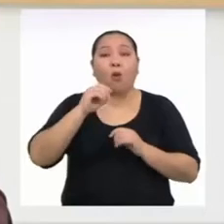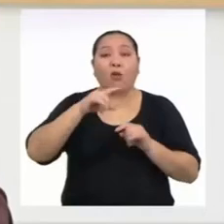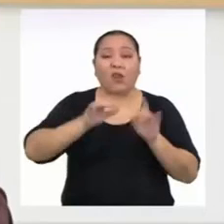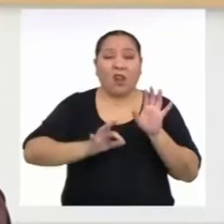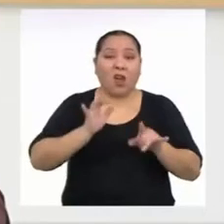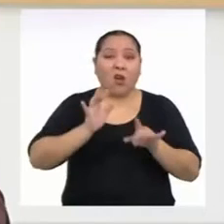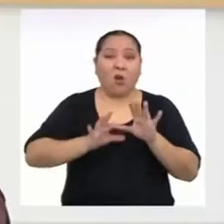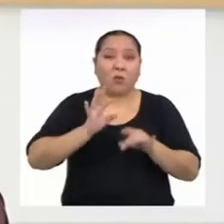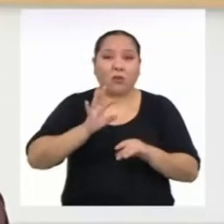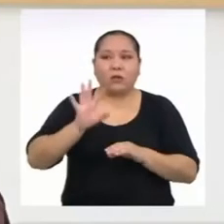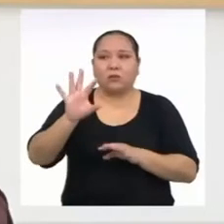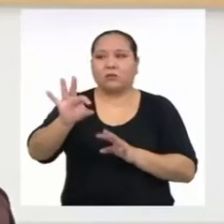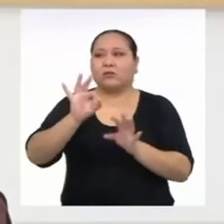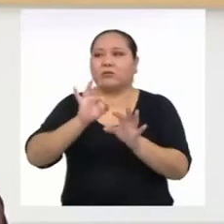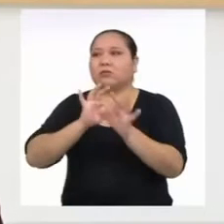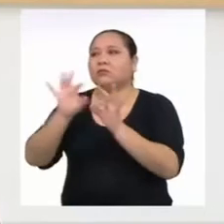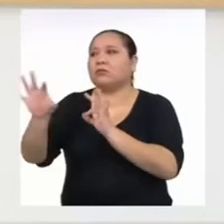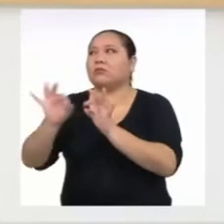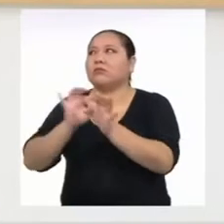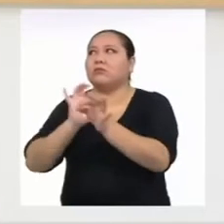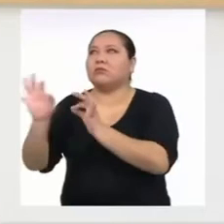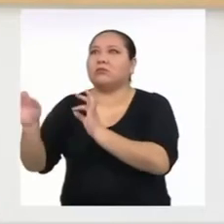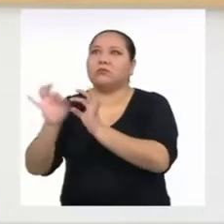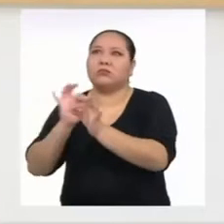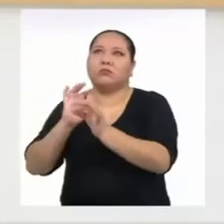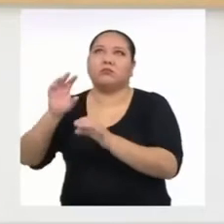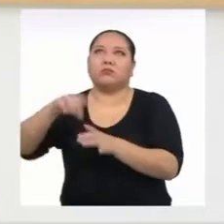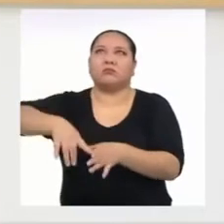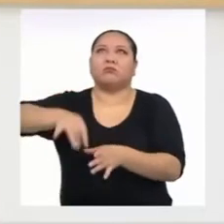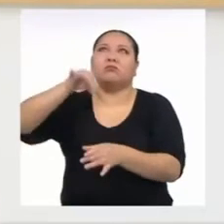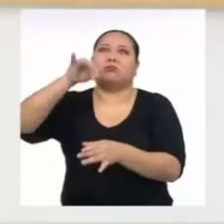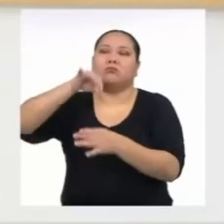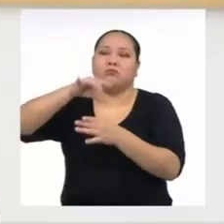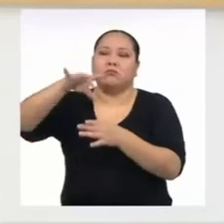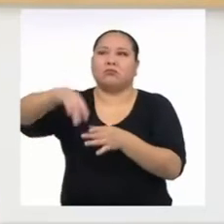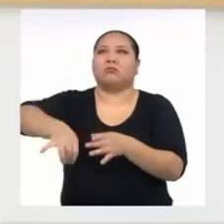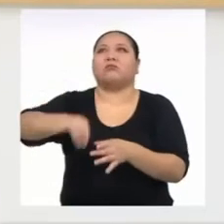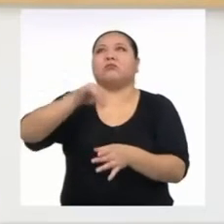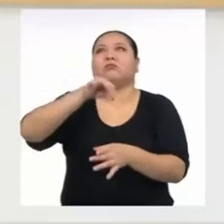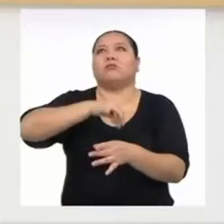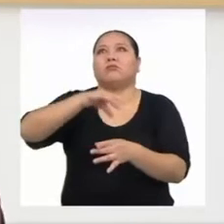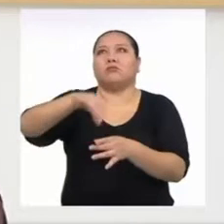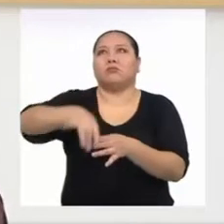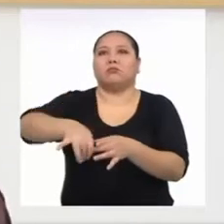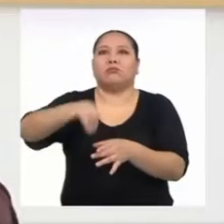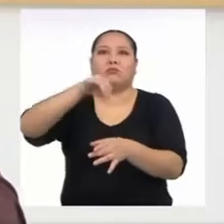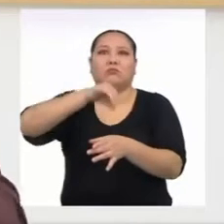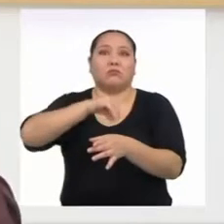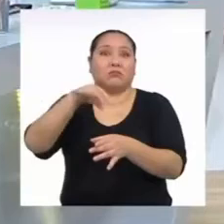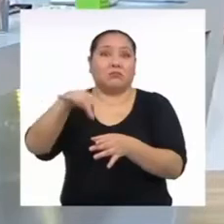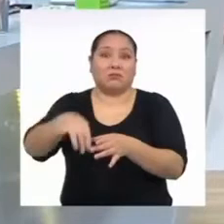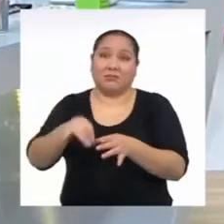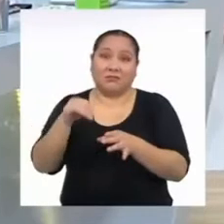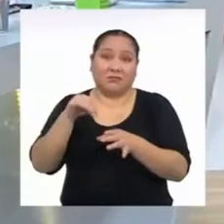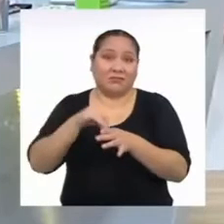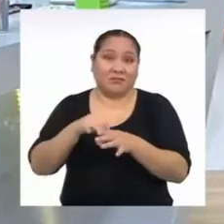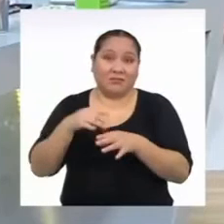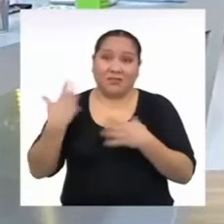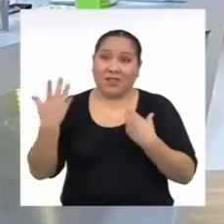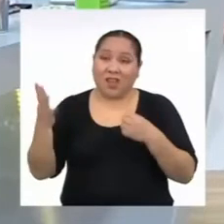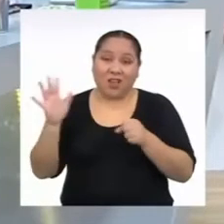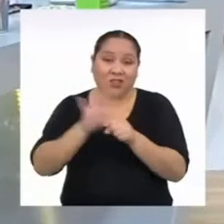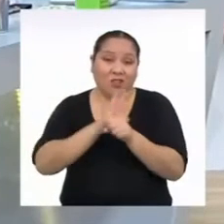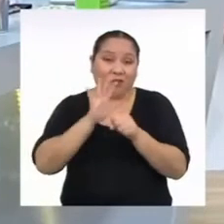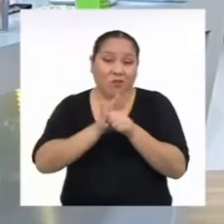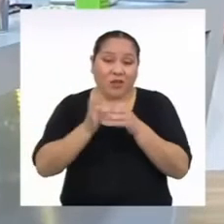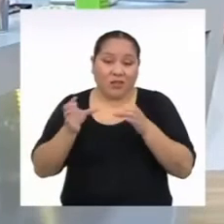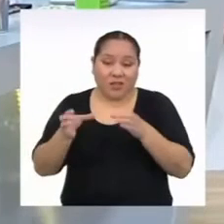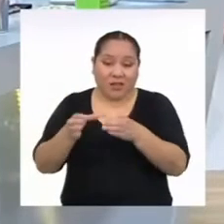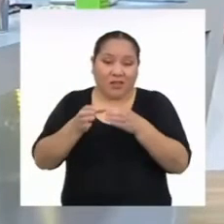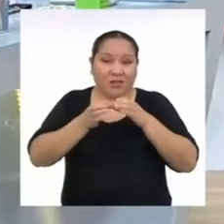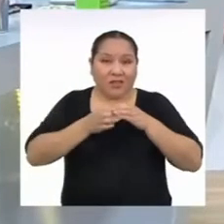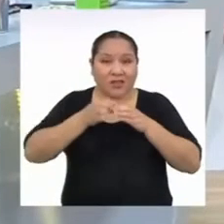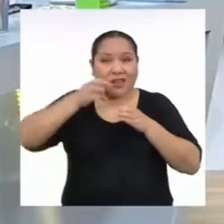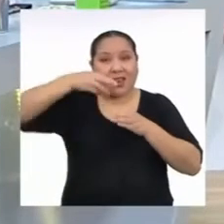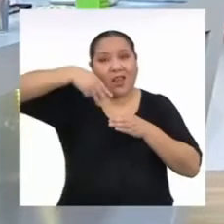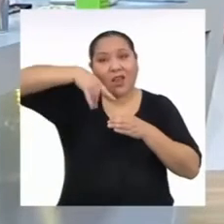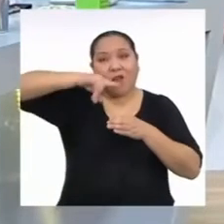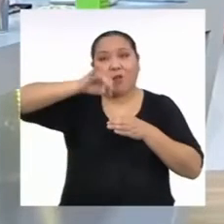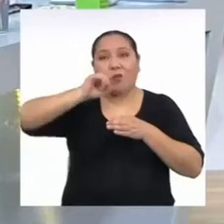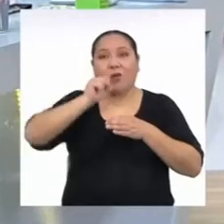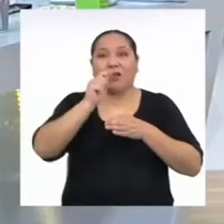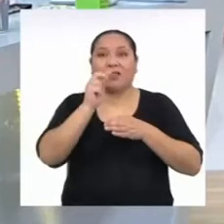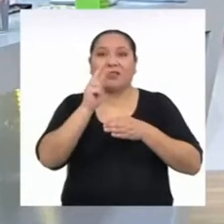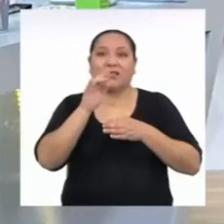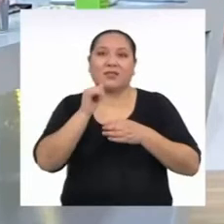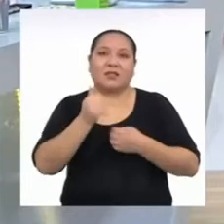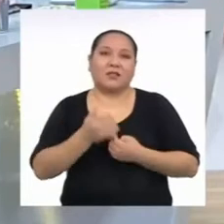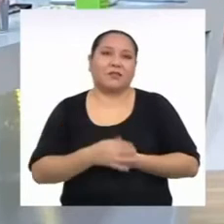se eligen tantos individuos como sean necesarios para completar el tamaño de muestra requerido. Por lo que entiendo, es un tipo